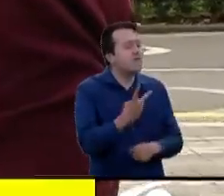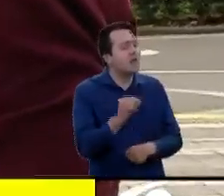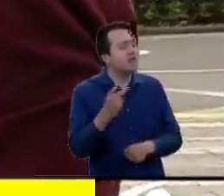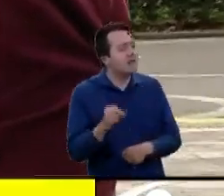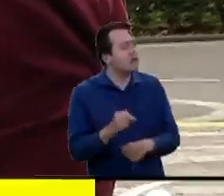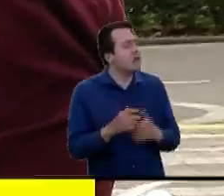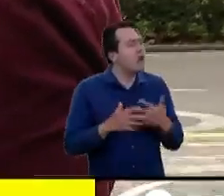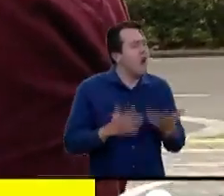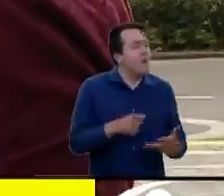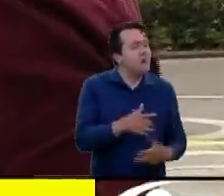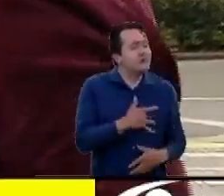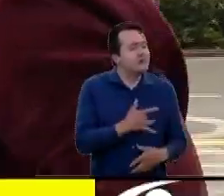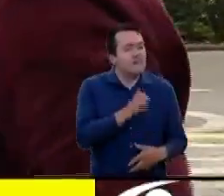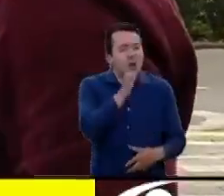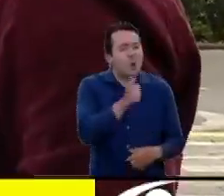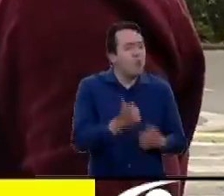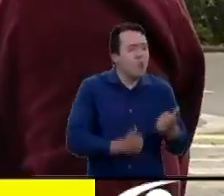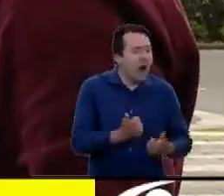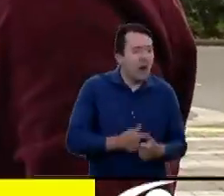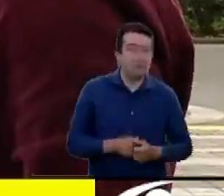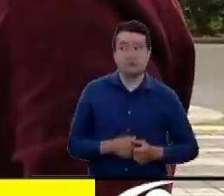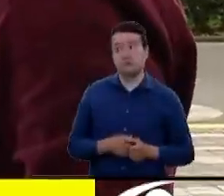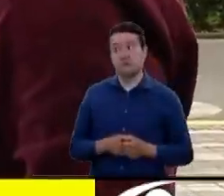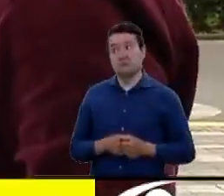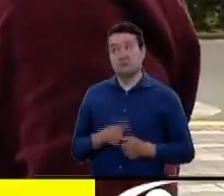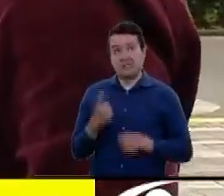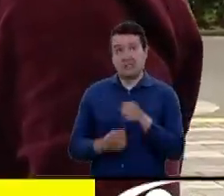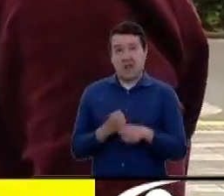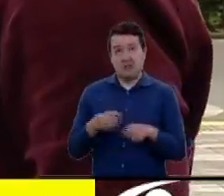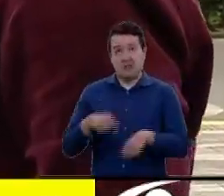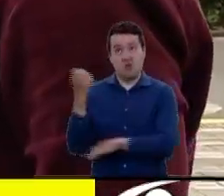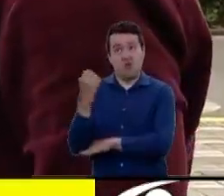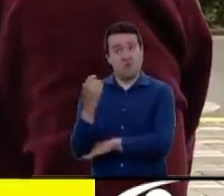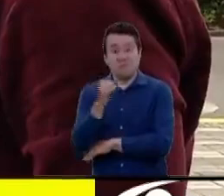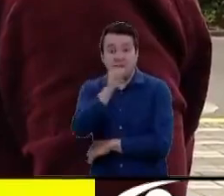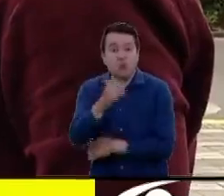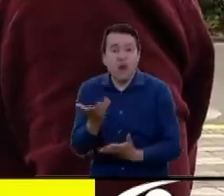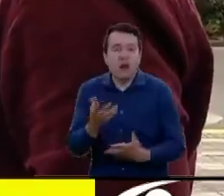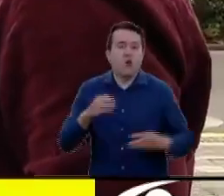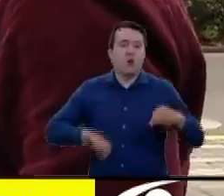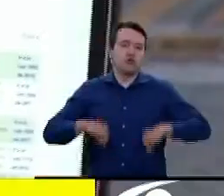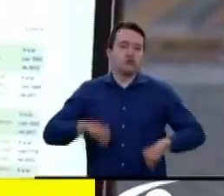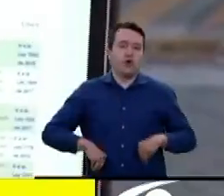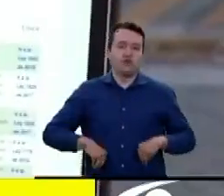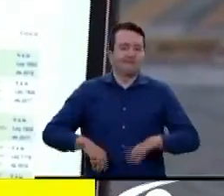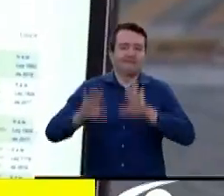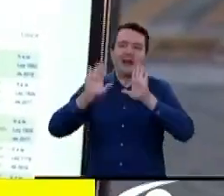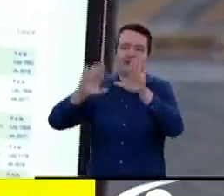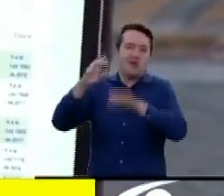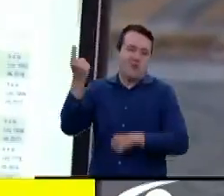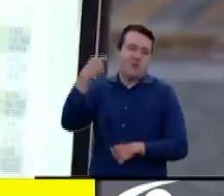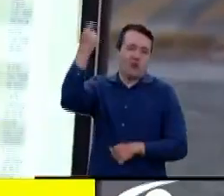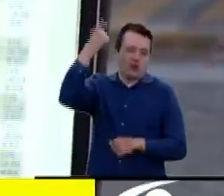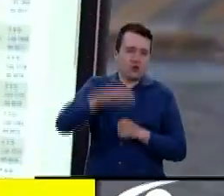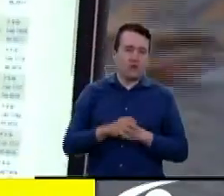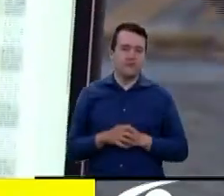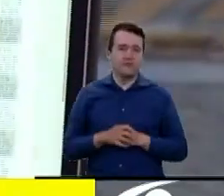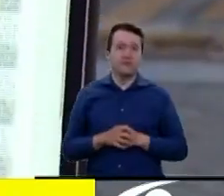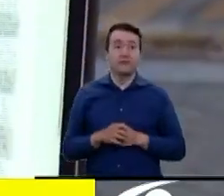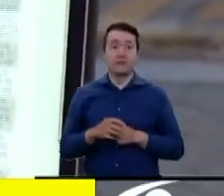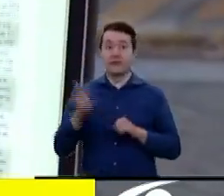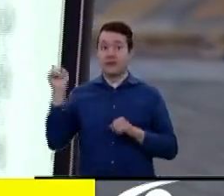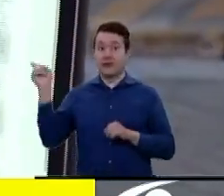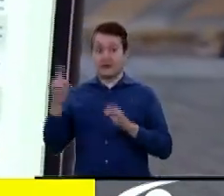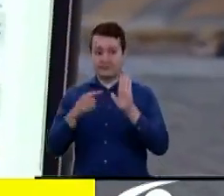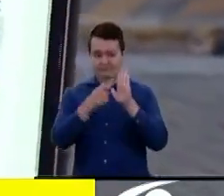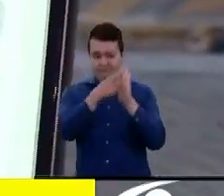en este país para este año es la corrupción. Comenzando por la clase política. Aparte del Código Penal, Colombia tiene una